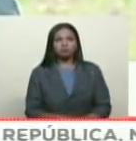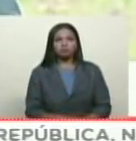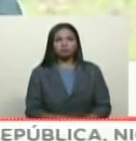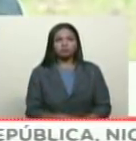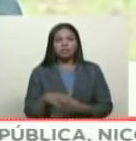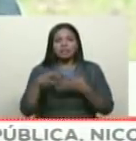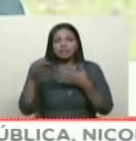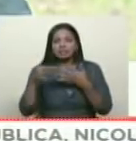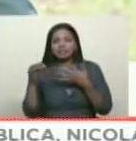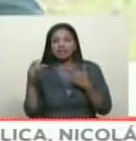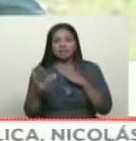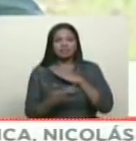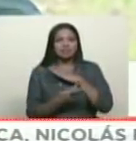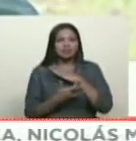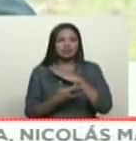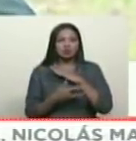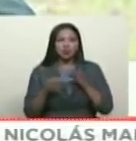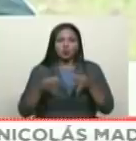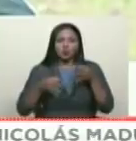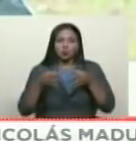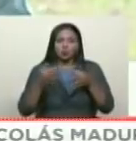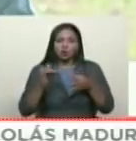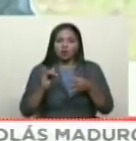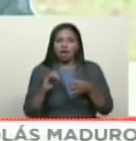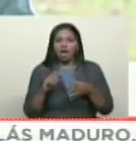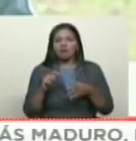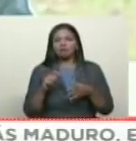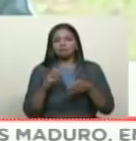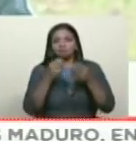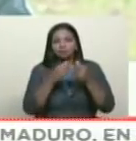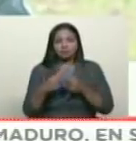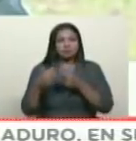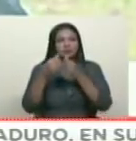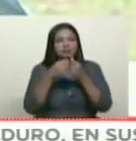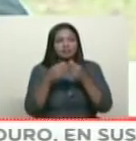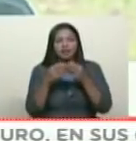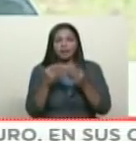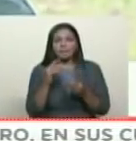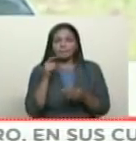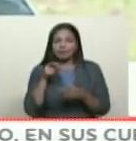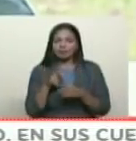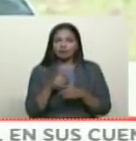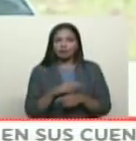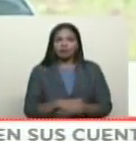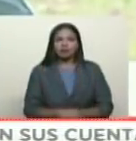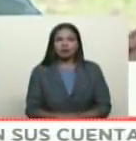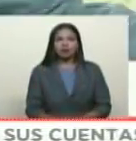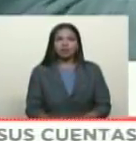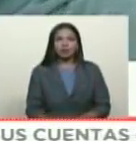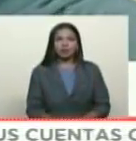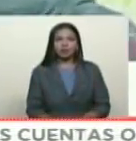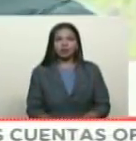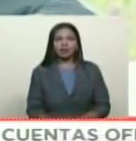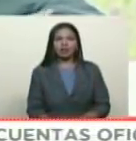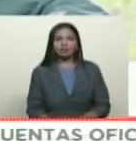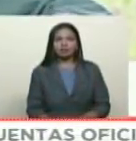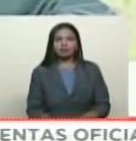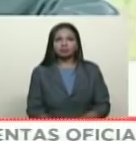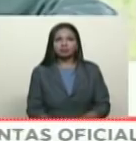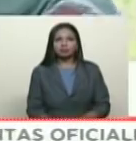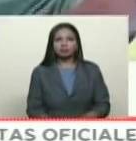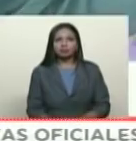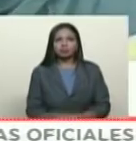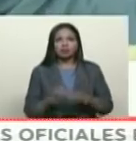detalles técnicos, jurídicos, financieros, para poder avanzar de